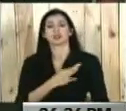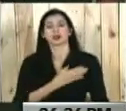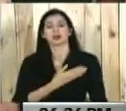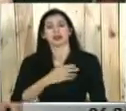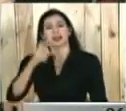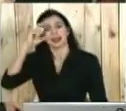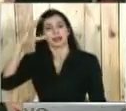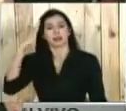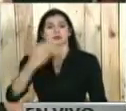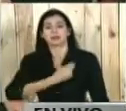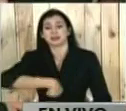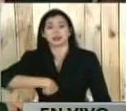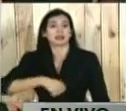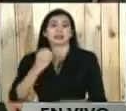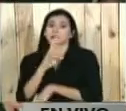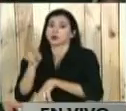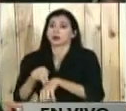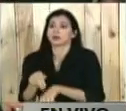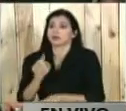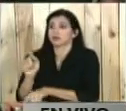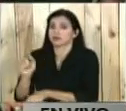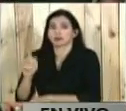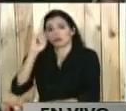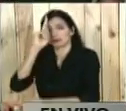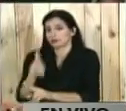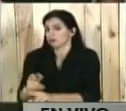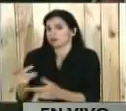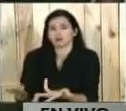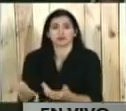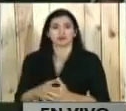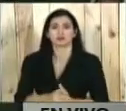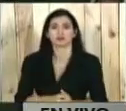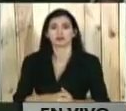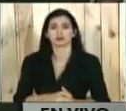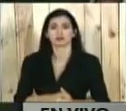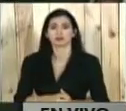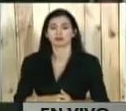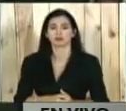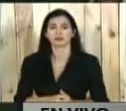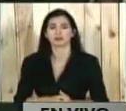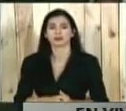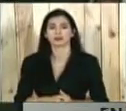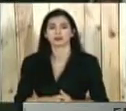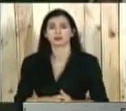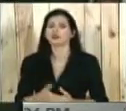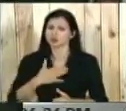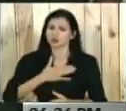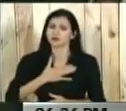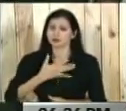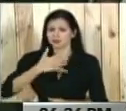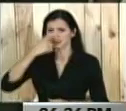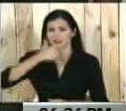Alú. ¿No lo fui lo primero que hice? Nosotros tenemos palabras, nosotros tenemos una ética.